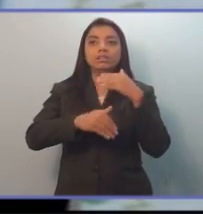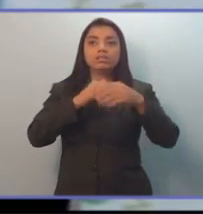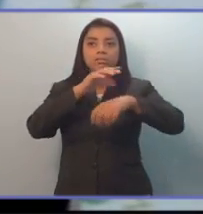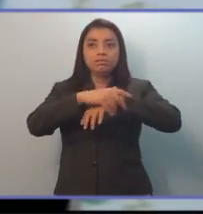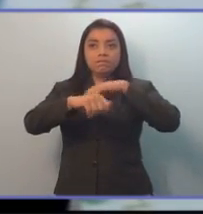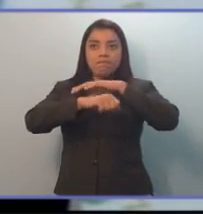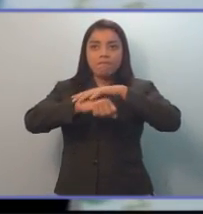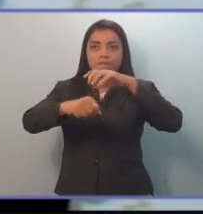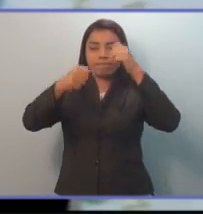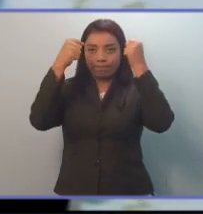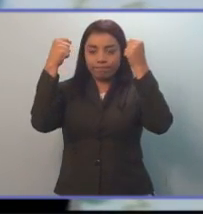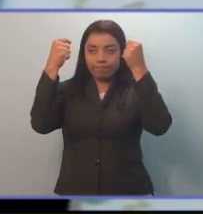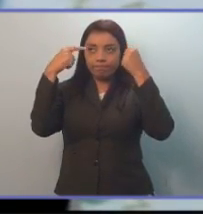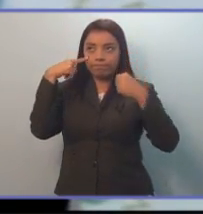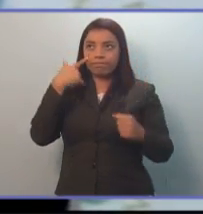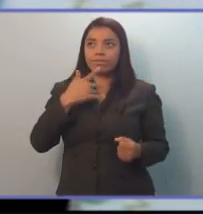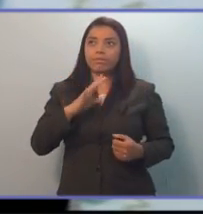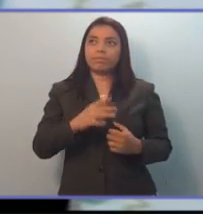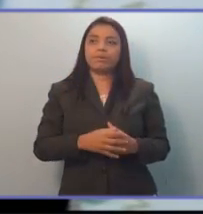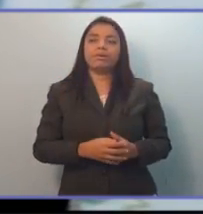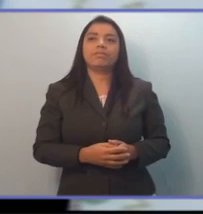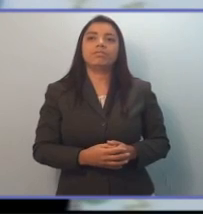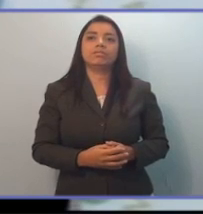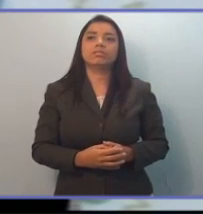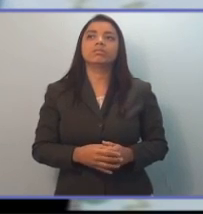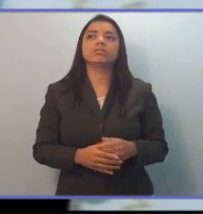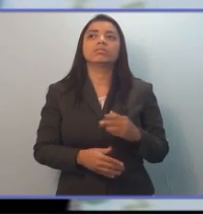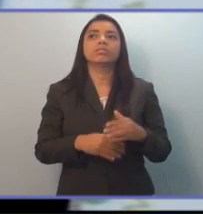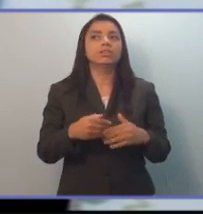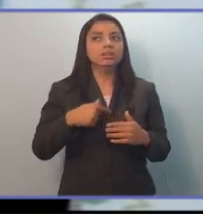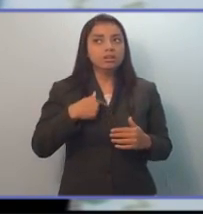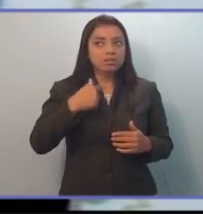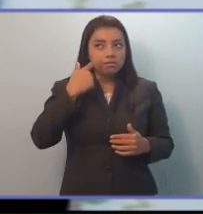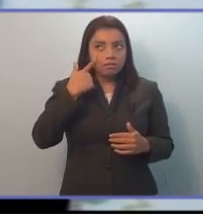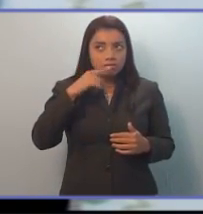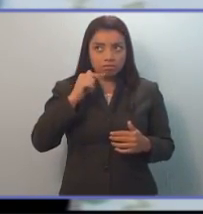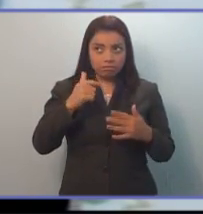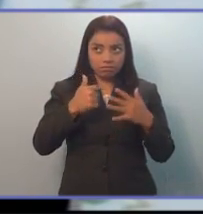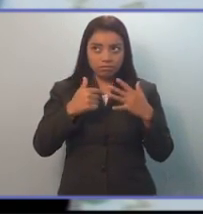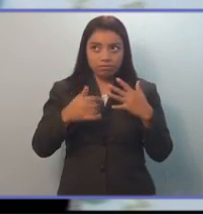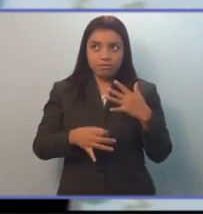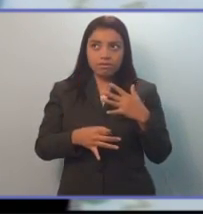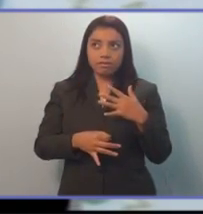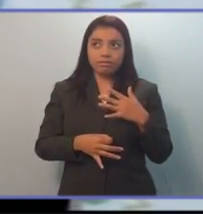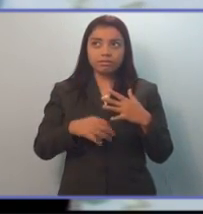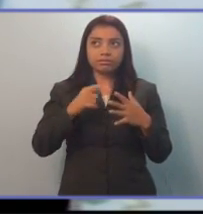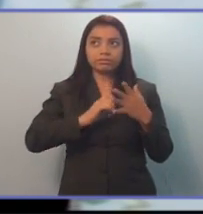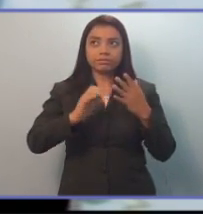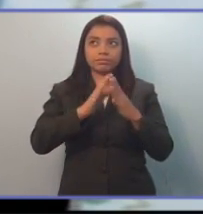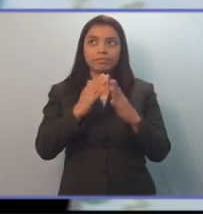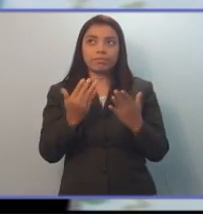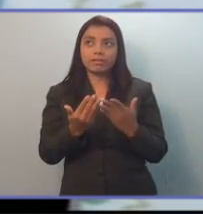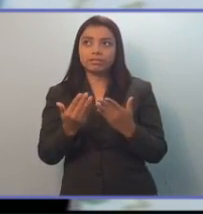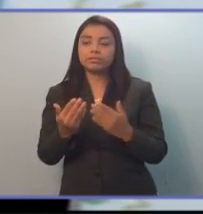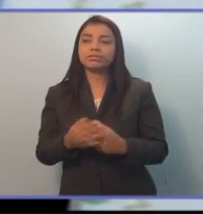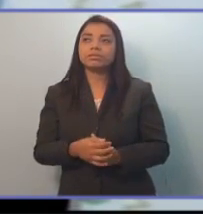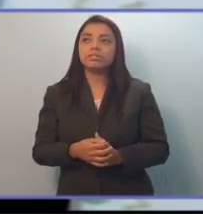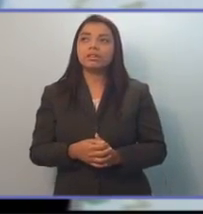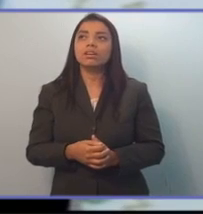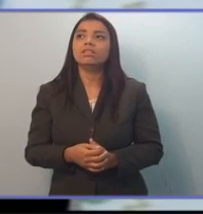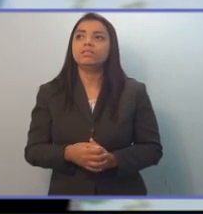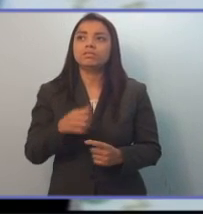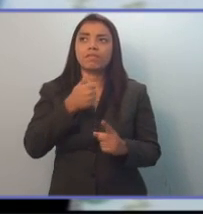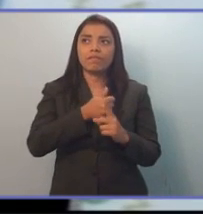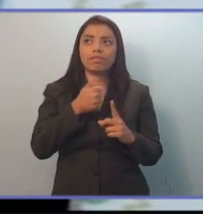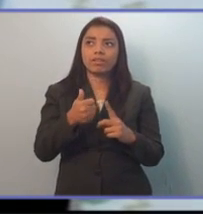todo lo relativo a la prueba, los medios de prueba. En el caso de la Ley de Procedimientos Constitucionales, pues cada uno